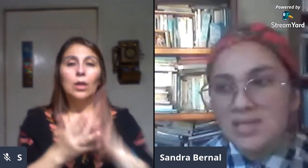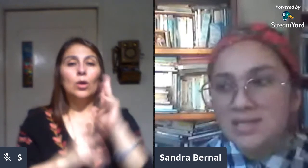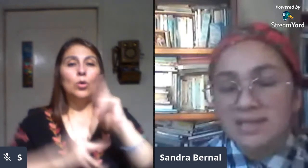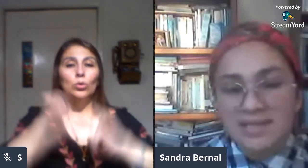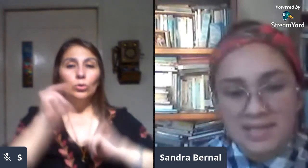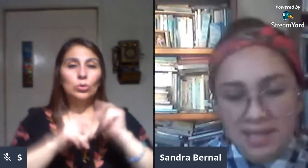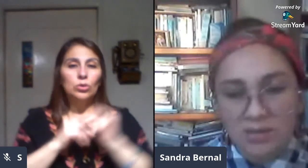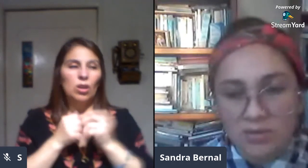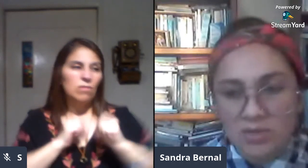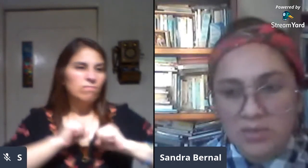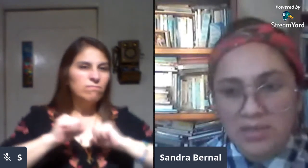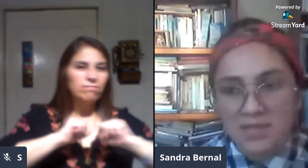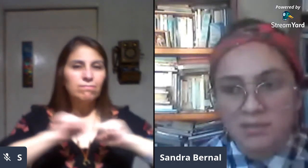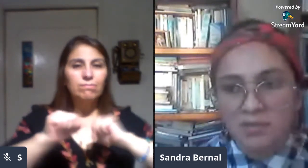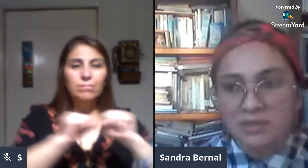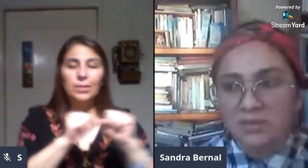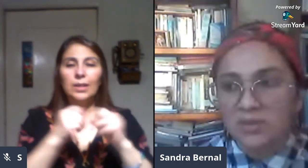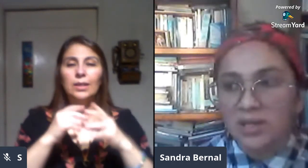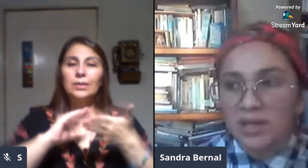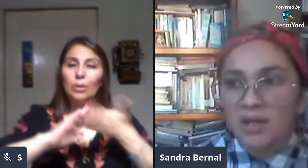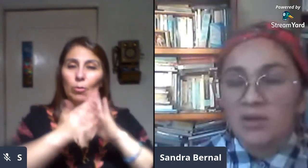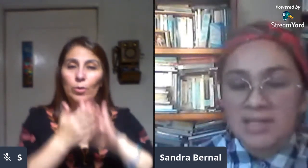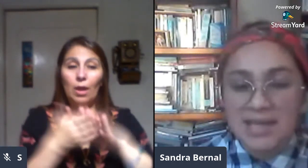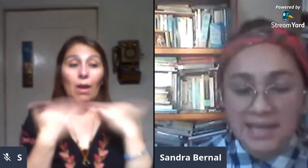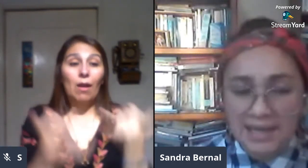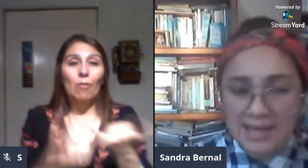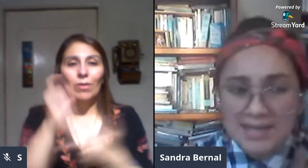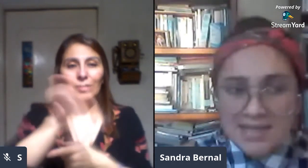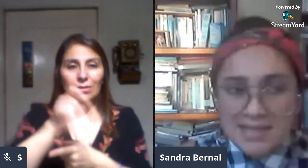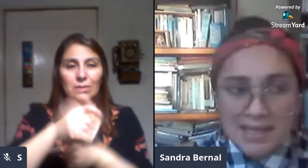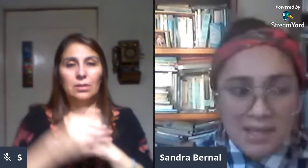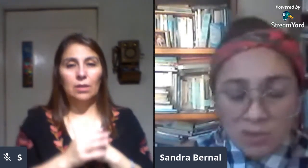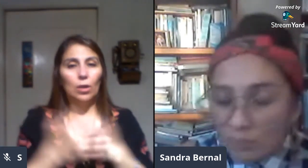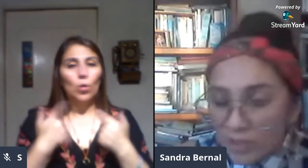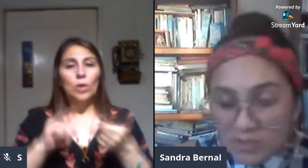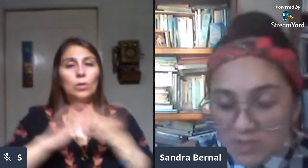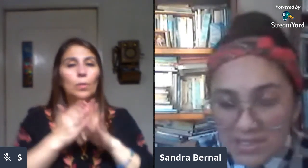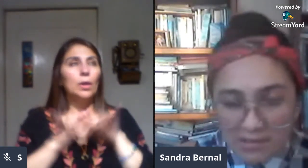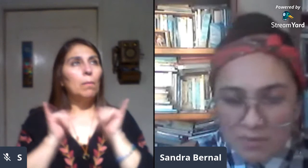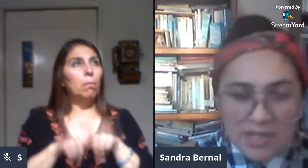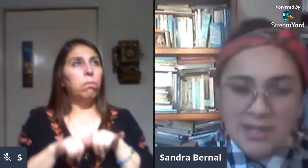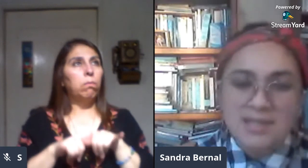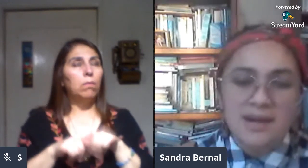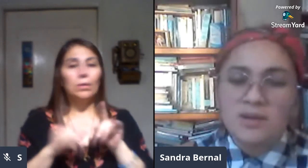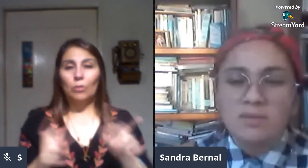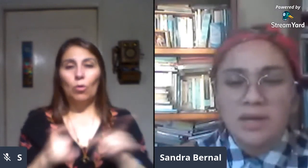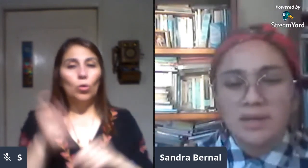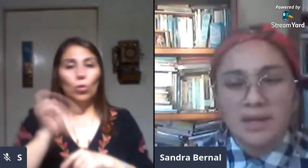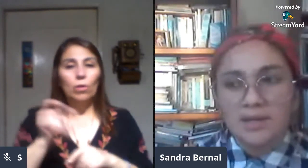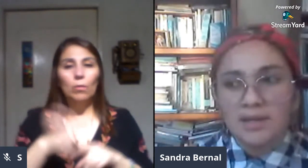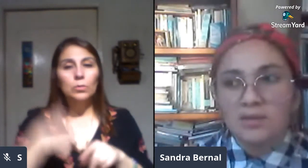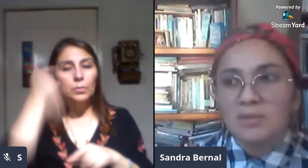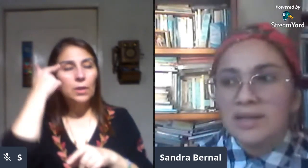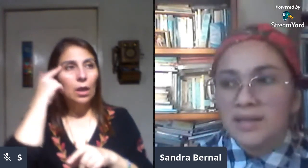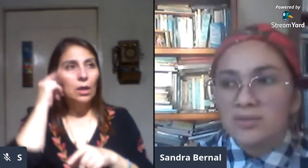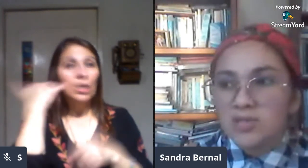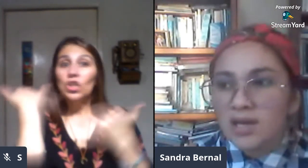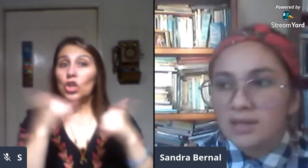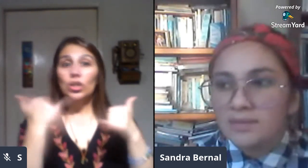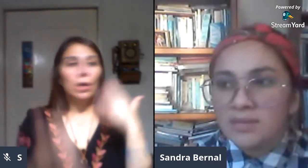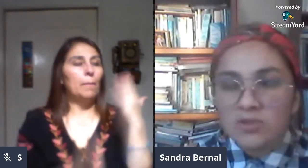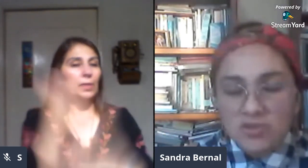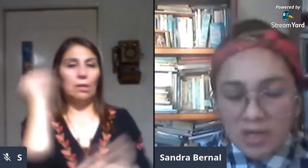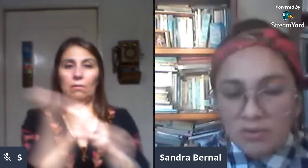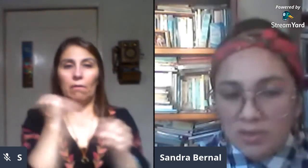movimiento que se hace tan necesario justamente en este momento. Lo que decían Alanis, y es que no podemos pensar que vamos a regresar a la normalidad. La normalidad nos